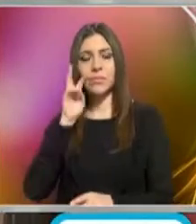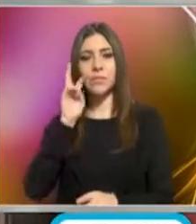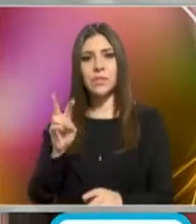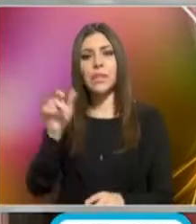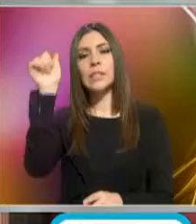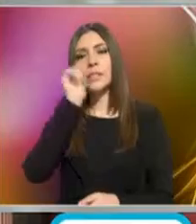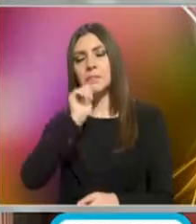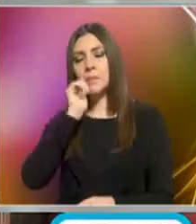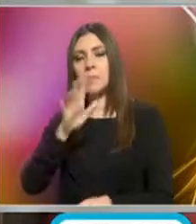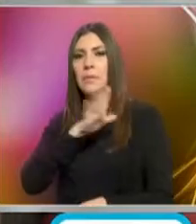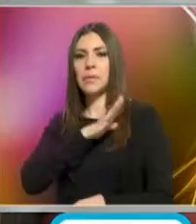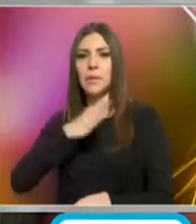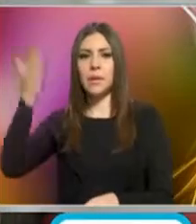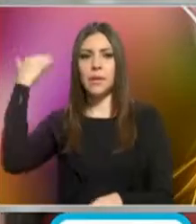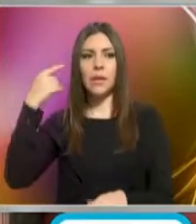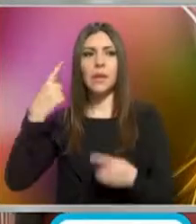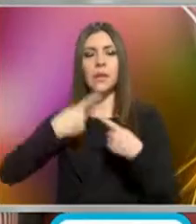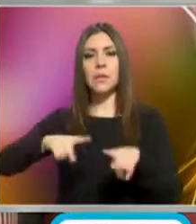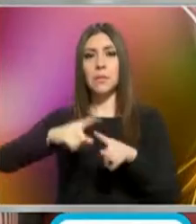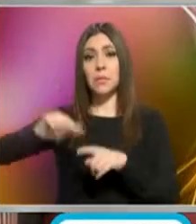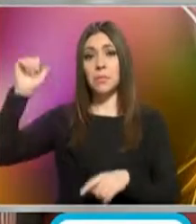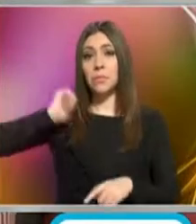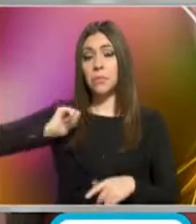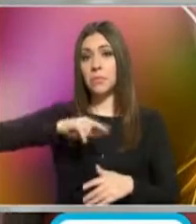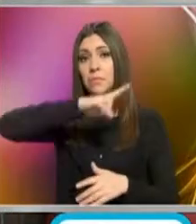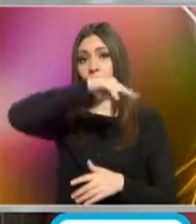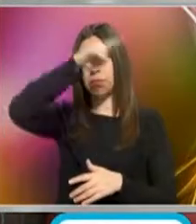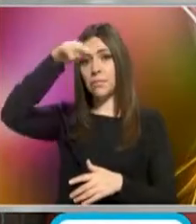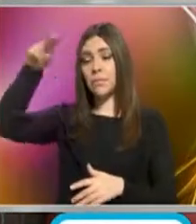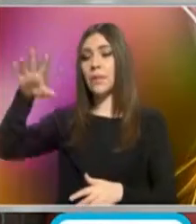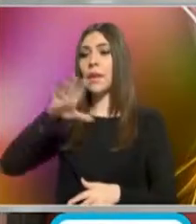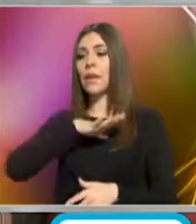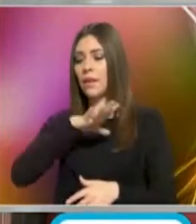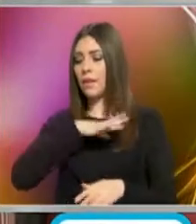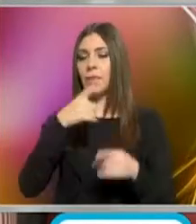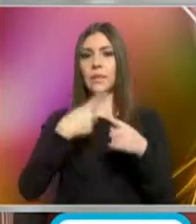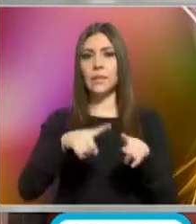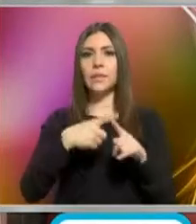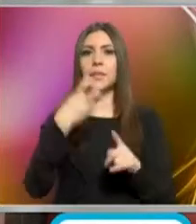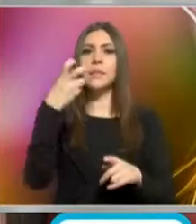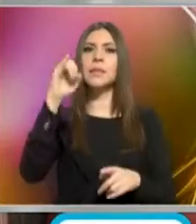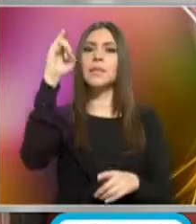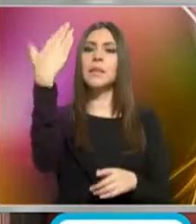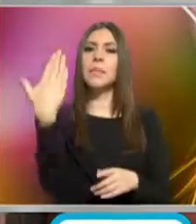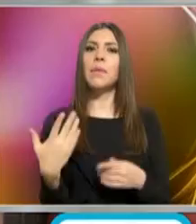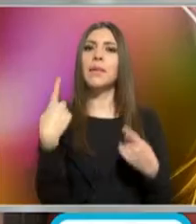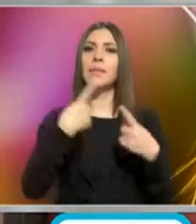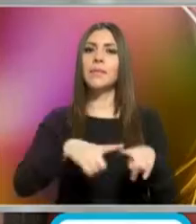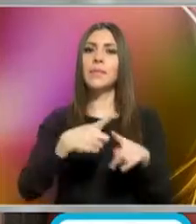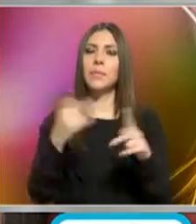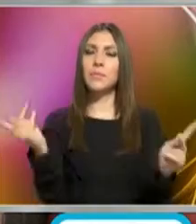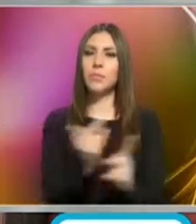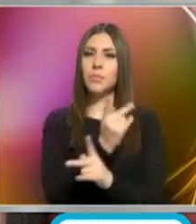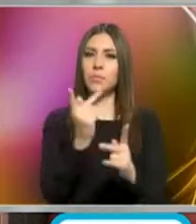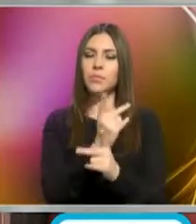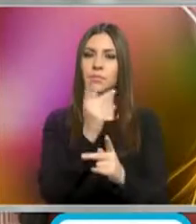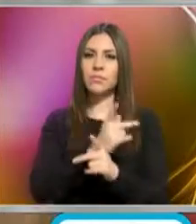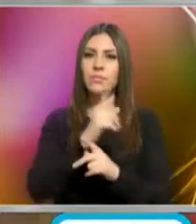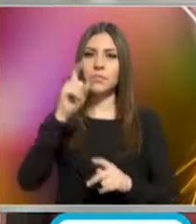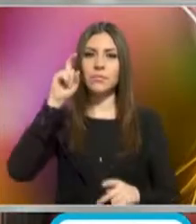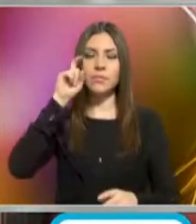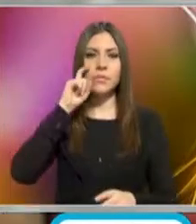diferentes versiones, digamos, hasta en pinturas rupestres podemos ver la existencia, ¿no?, de estas imágenes con este propósito